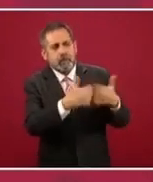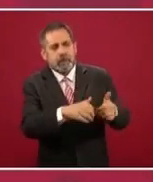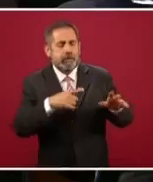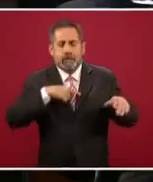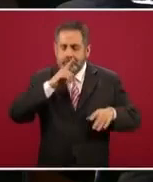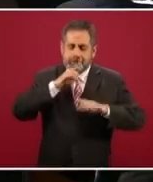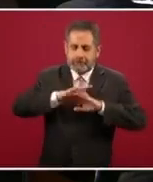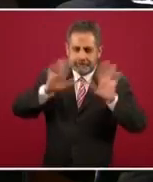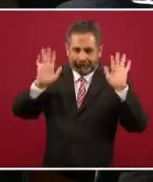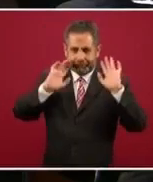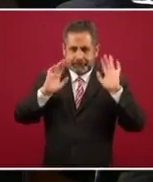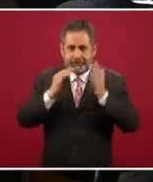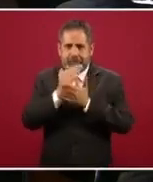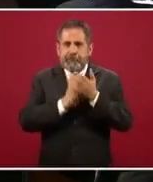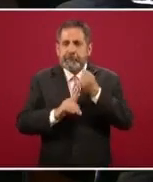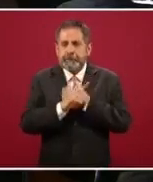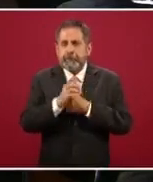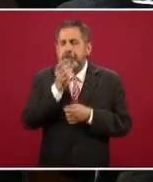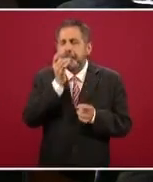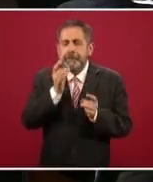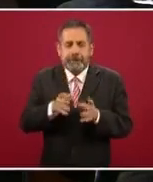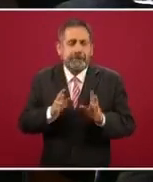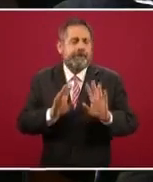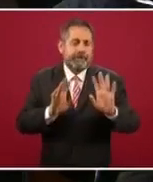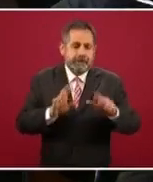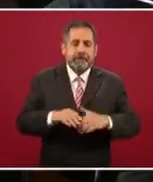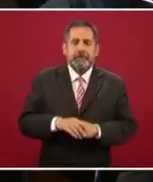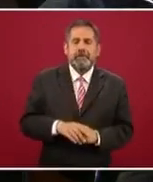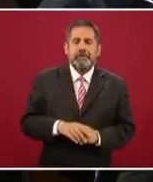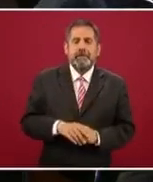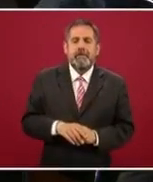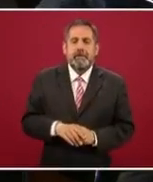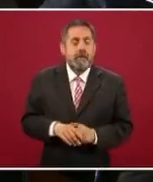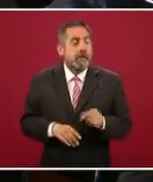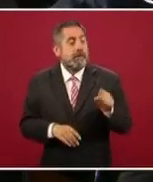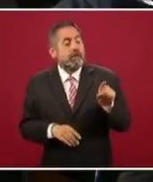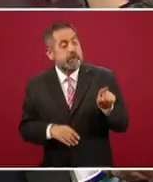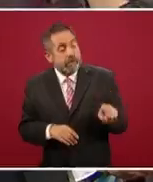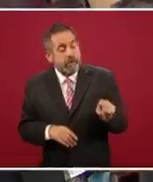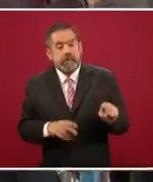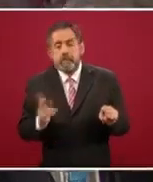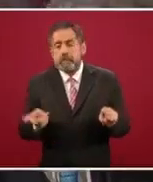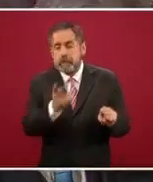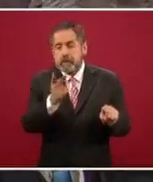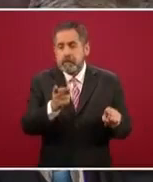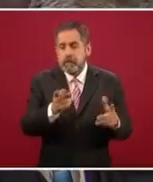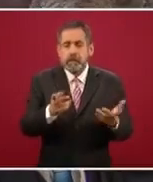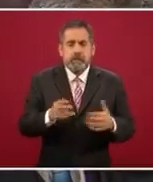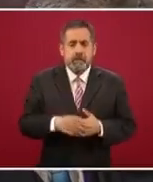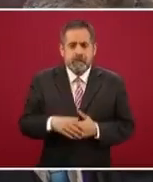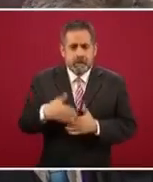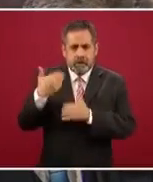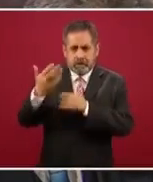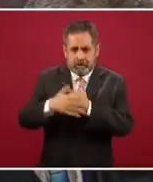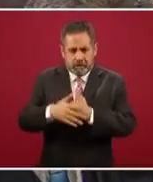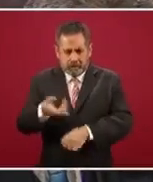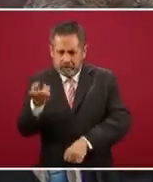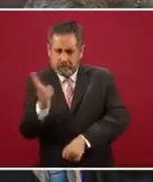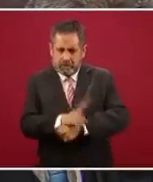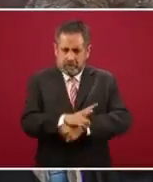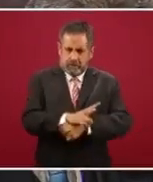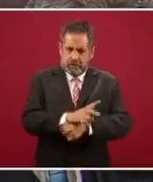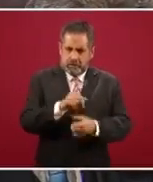no nos metemos en problemas. Chisporro. Y entonces la pregunta específica es, ¿habrá vigilancia